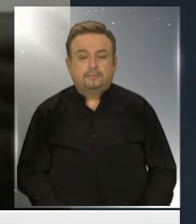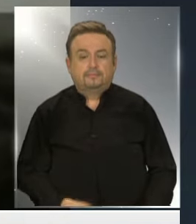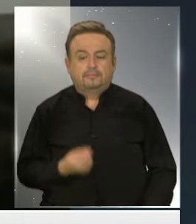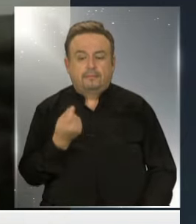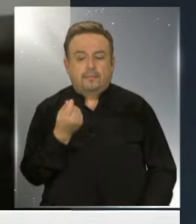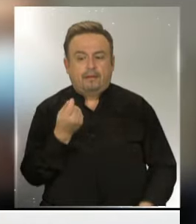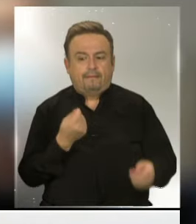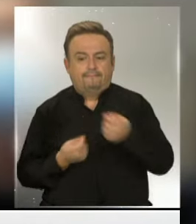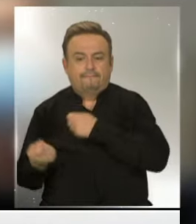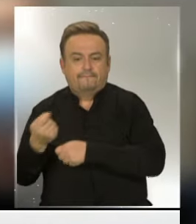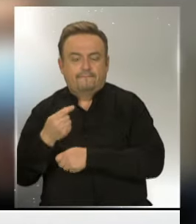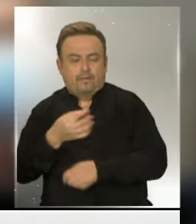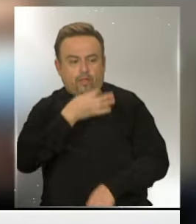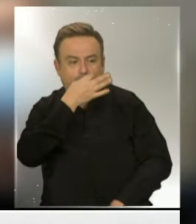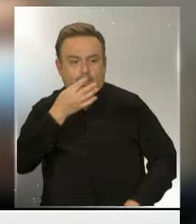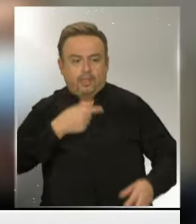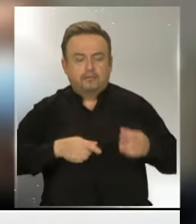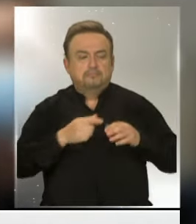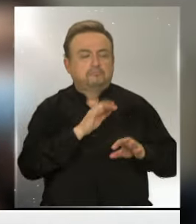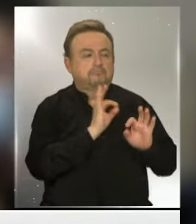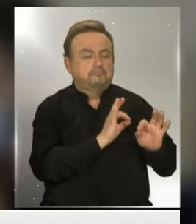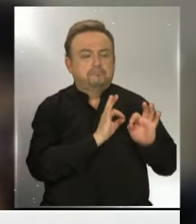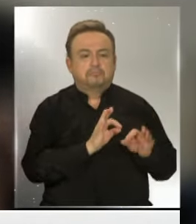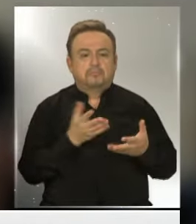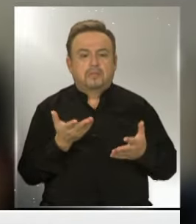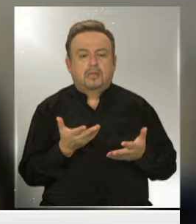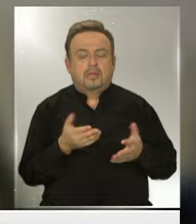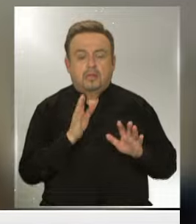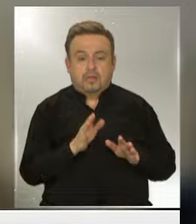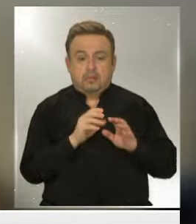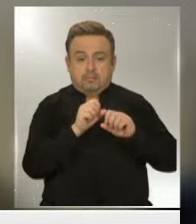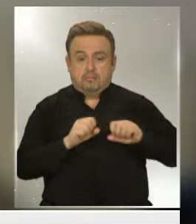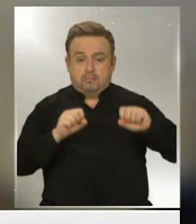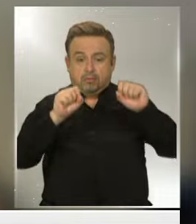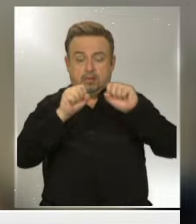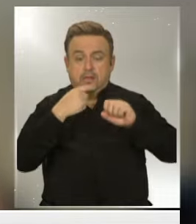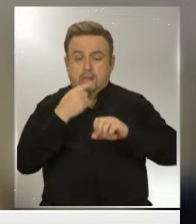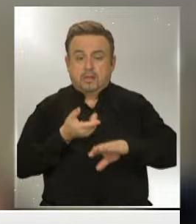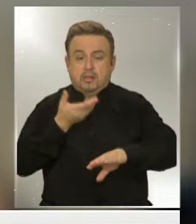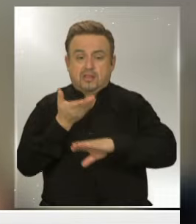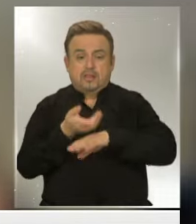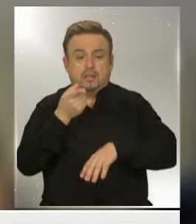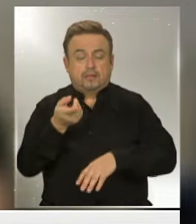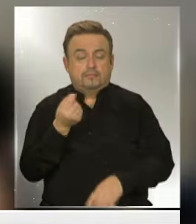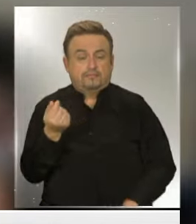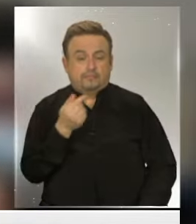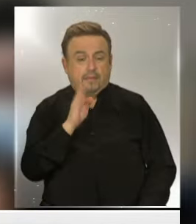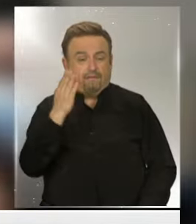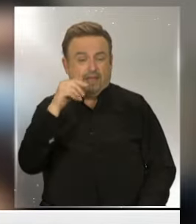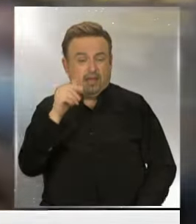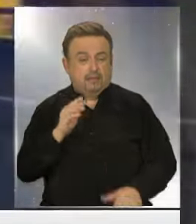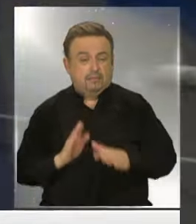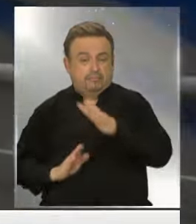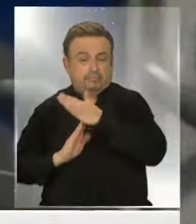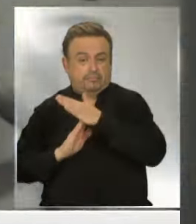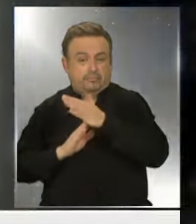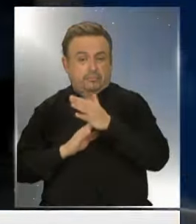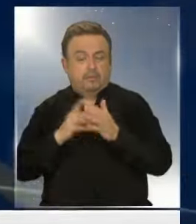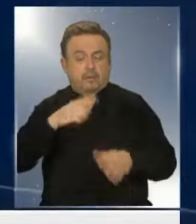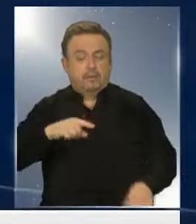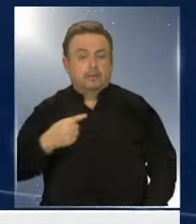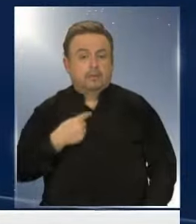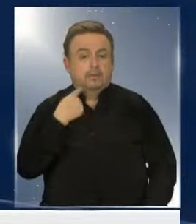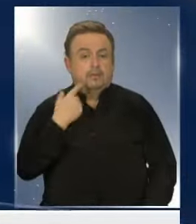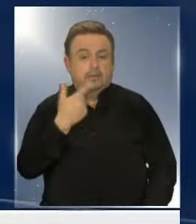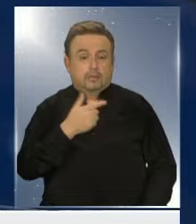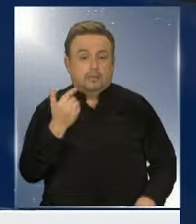de dinero. El tribunal, a petición del Ministerio Público, determinó el congelamiento de las cuentas bancarias de los imputados,